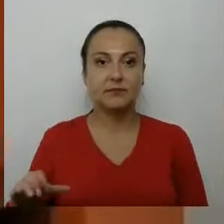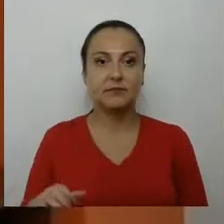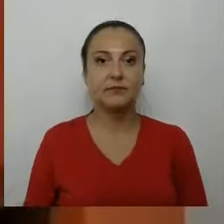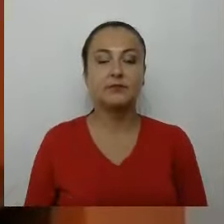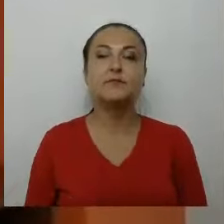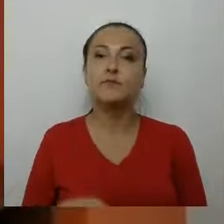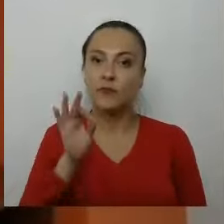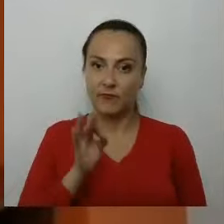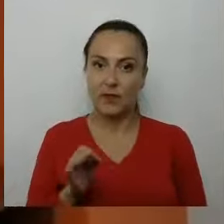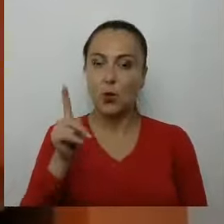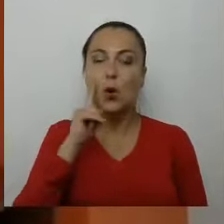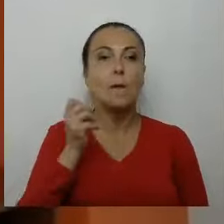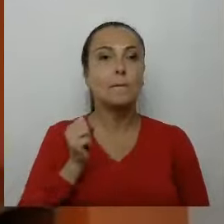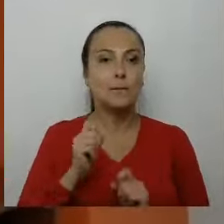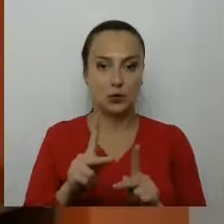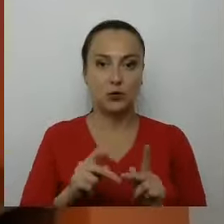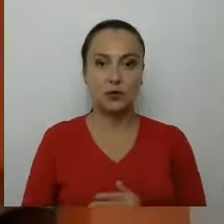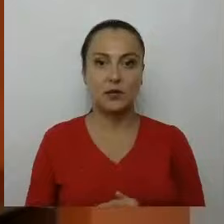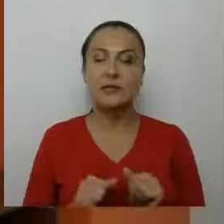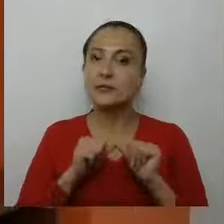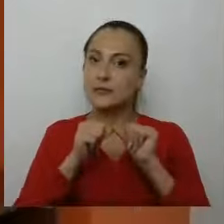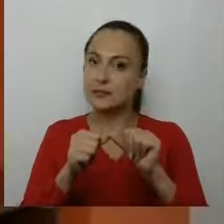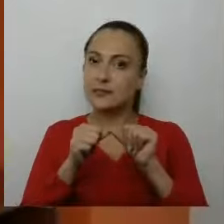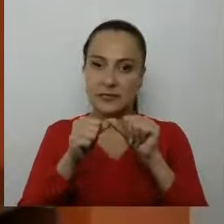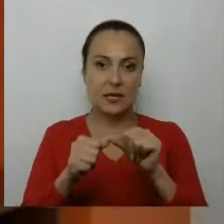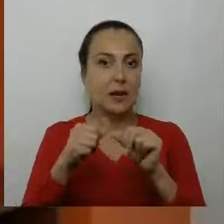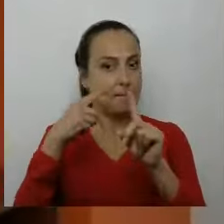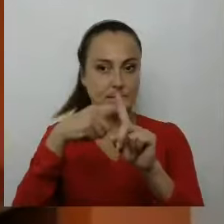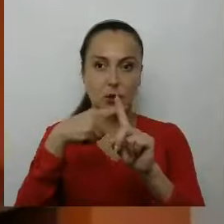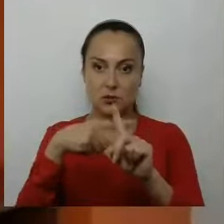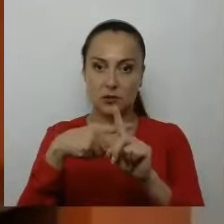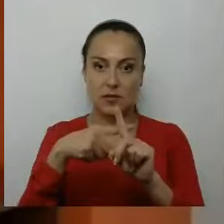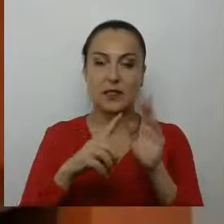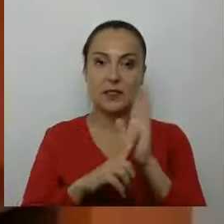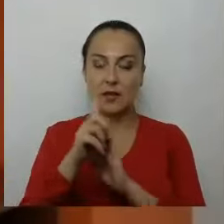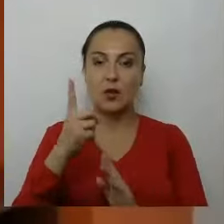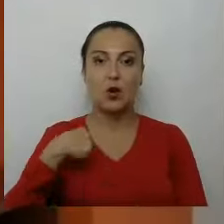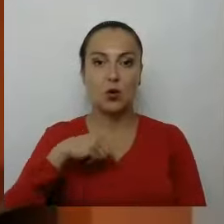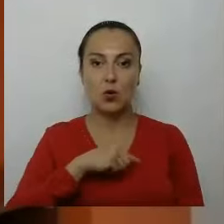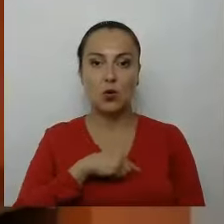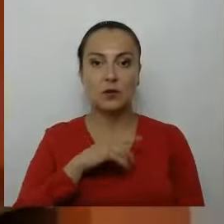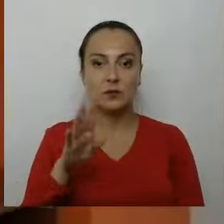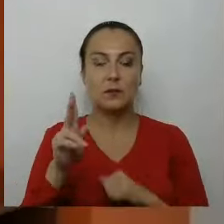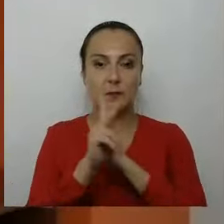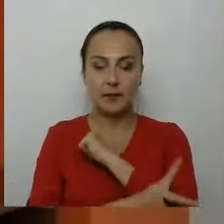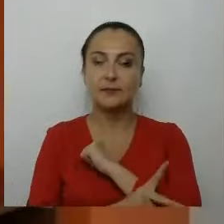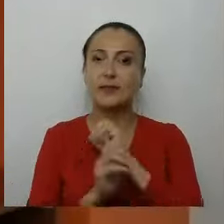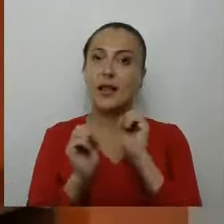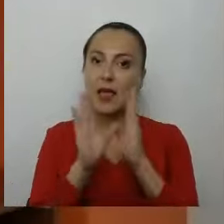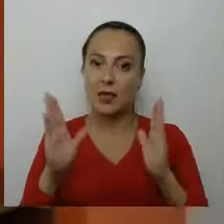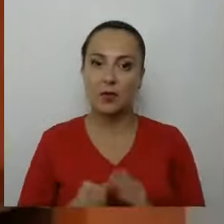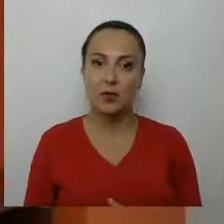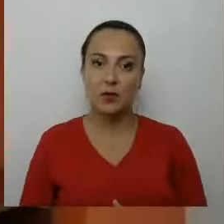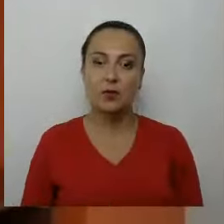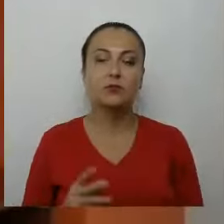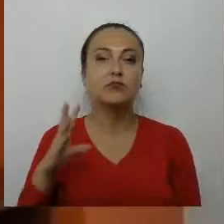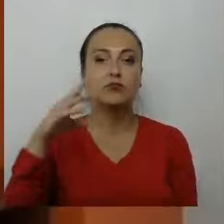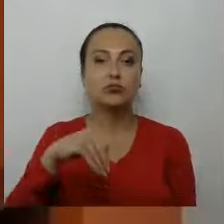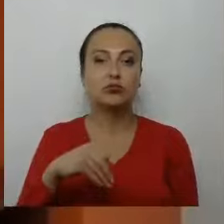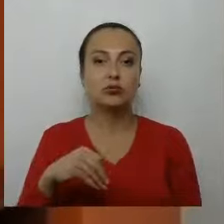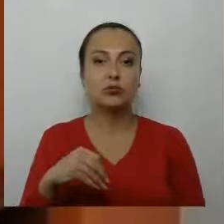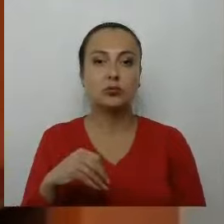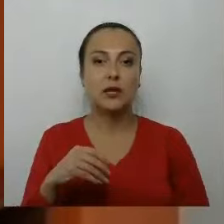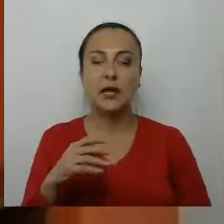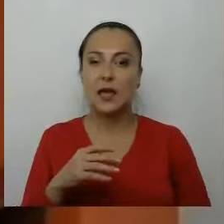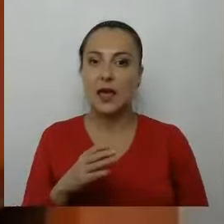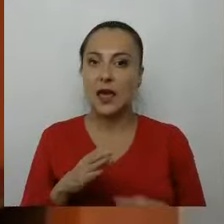es una oportunidad de seguir incidiendo positivamente en el desarrollo de nuestro país. Y por supuesto que constituye un enorme